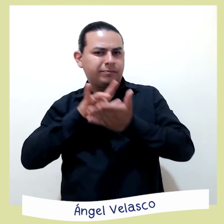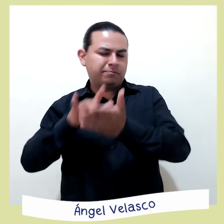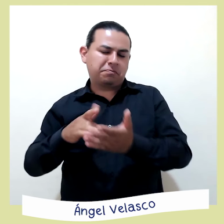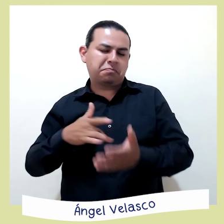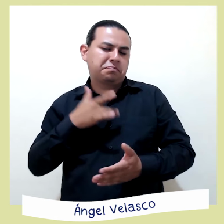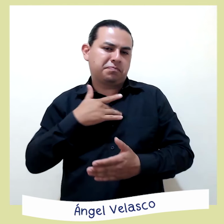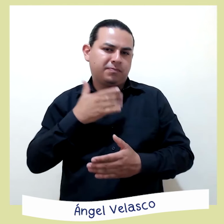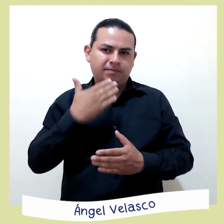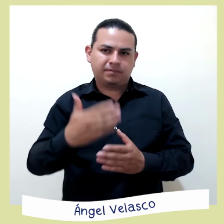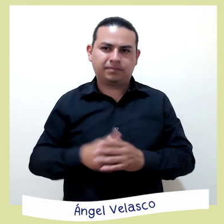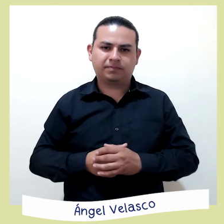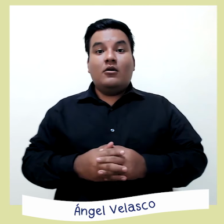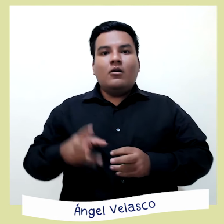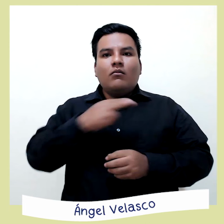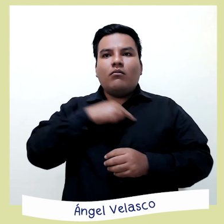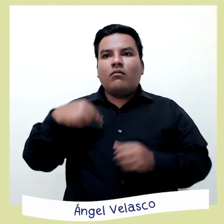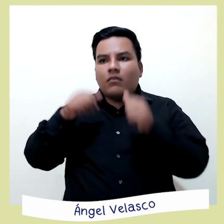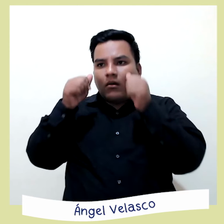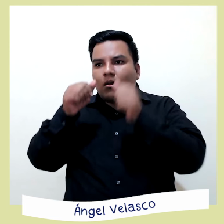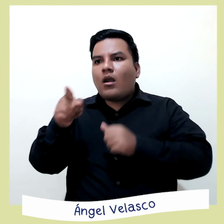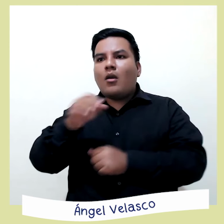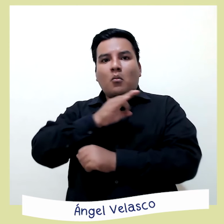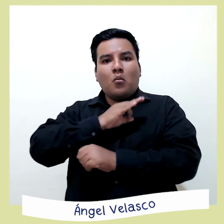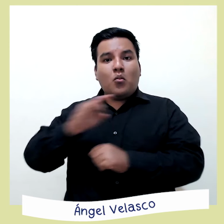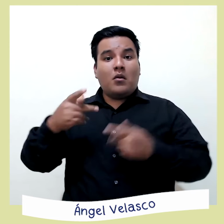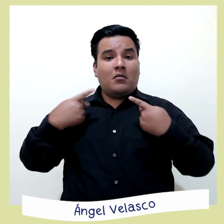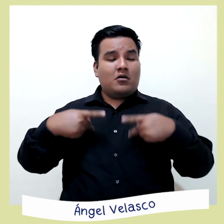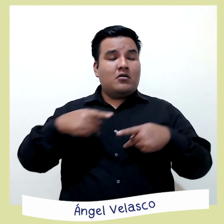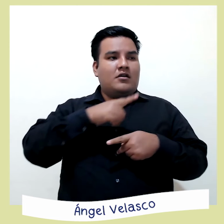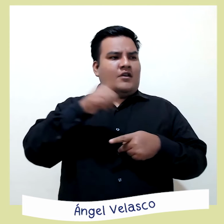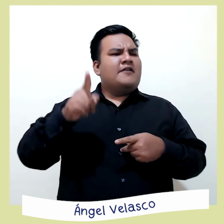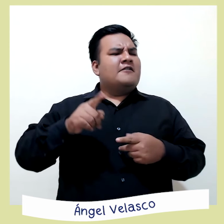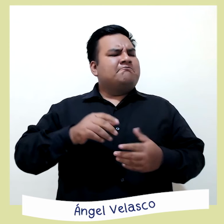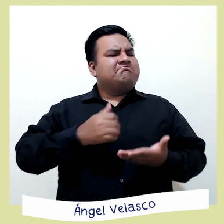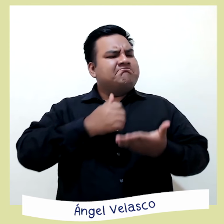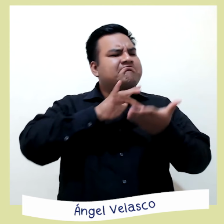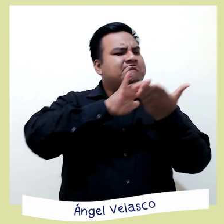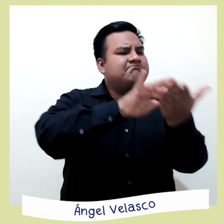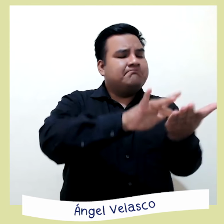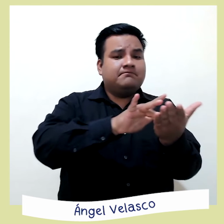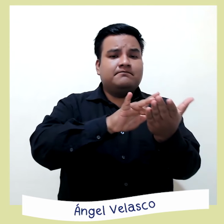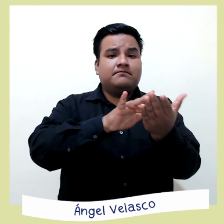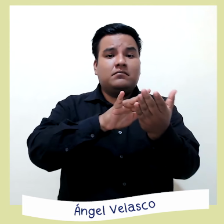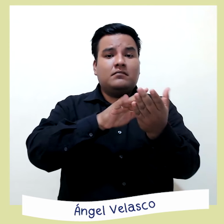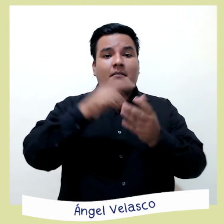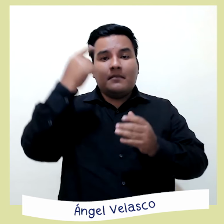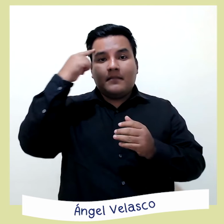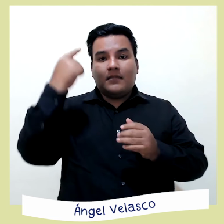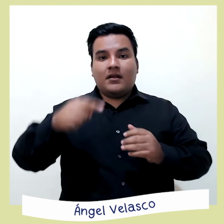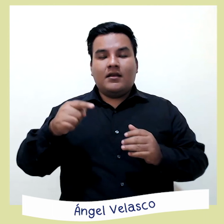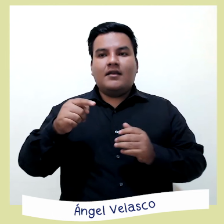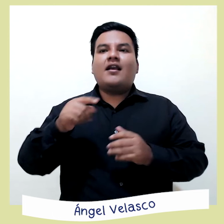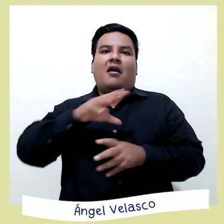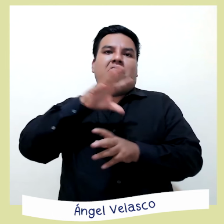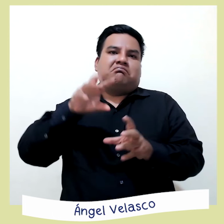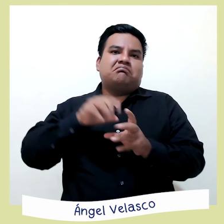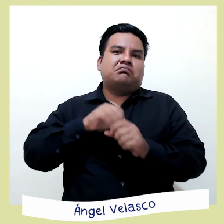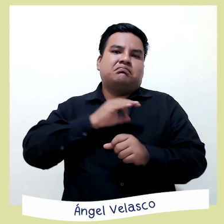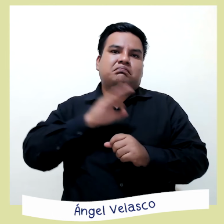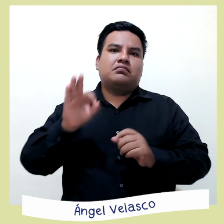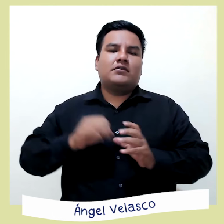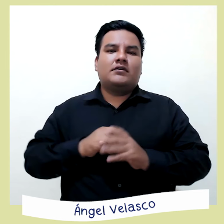Ok, muy bien, muchas gracias. Pues sí, es un caso pues muy alentador de que se pueden hacer